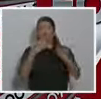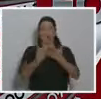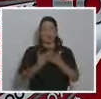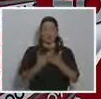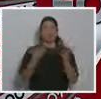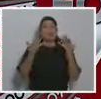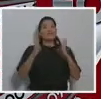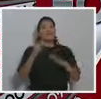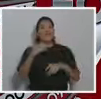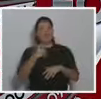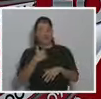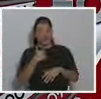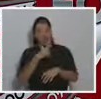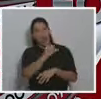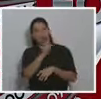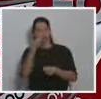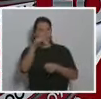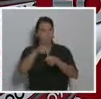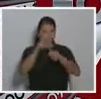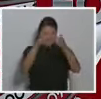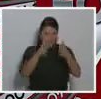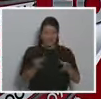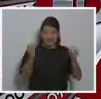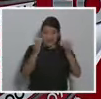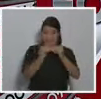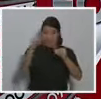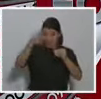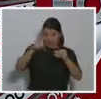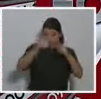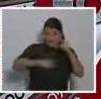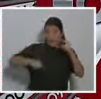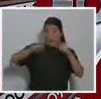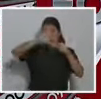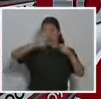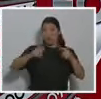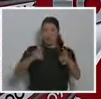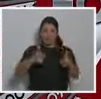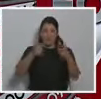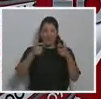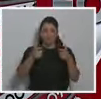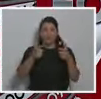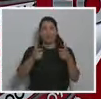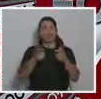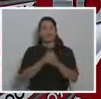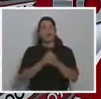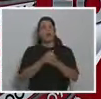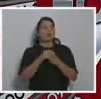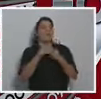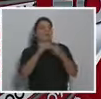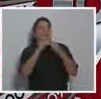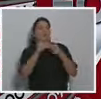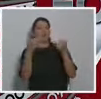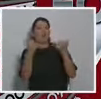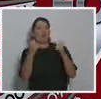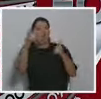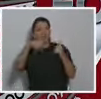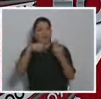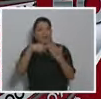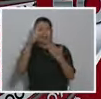ya yo tengo a otro participante más acá en la Rueda de la Fortuna, la protagonista de este programa, la que tiene 10 millones el día de hoy, la